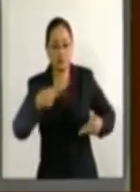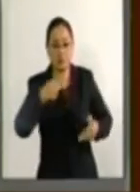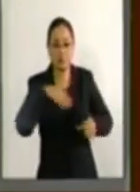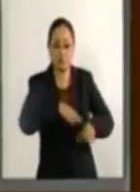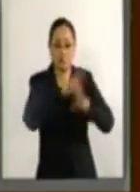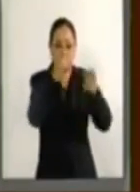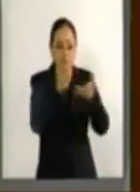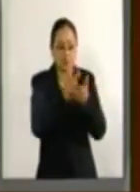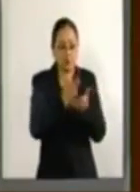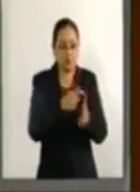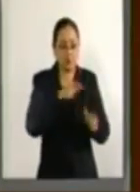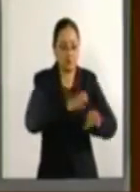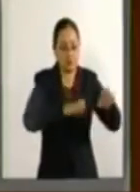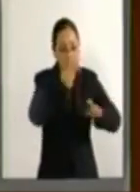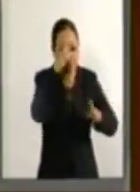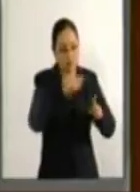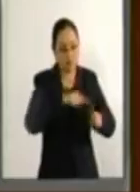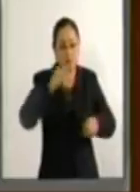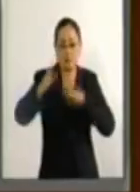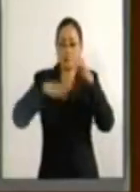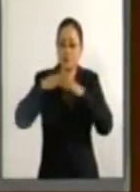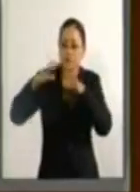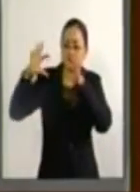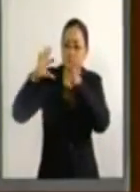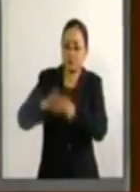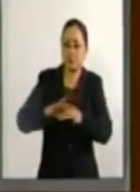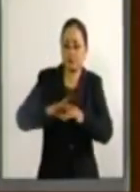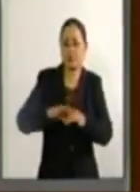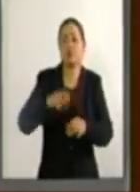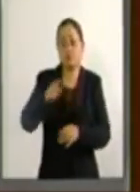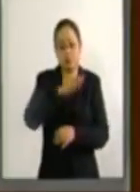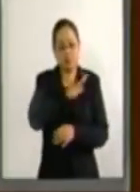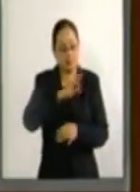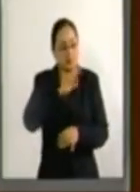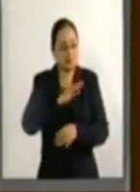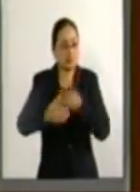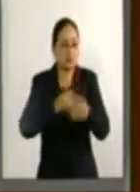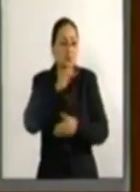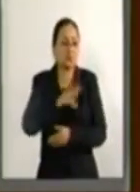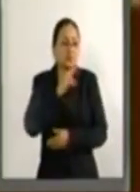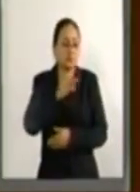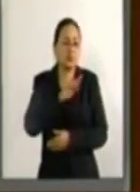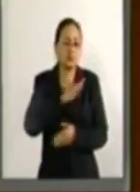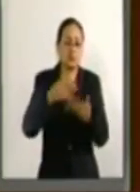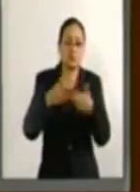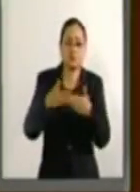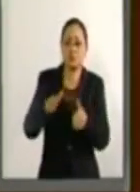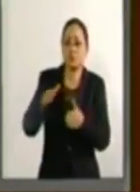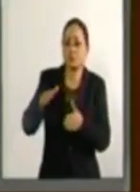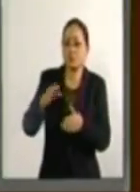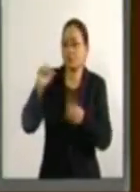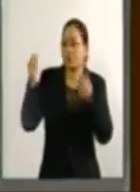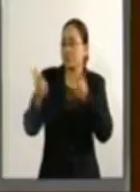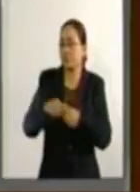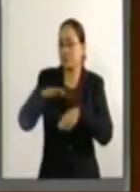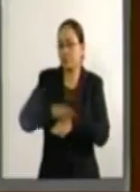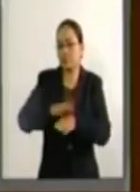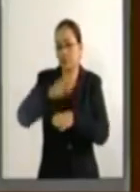económica mexicana de empresas de orden mundial y poderosas para poder abrir y desplegar actos de